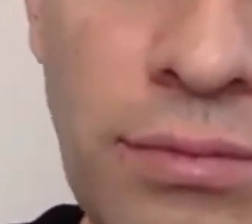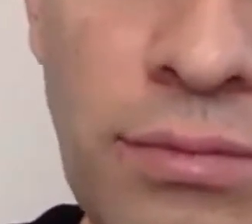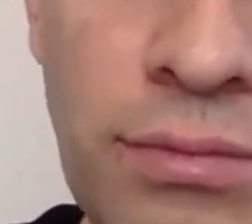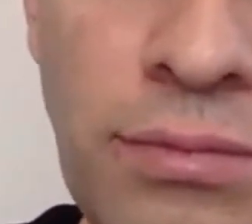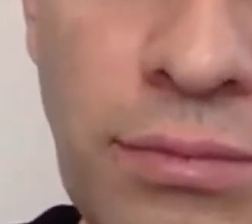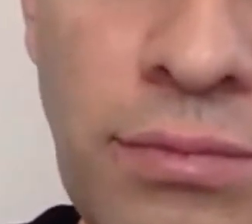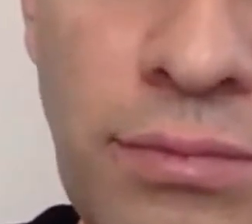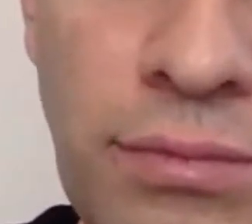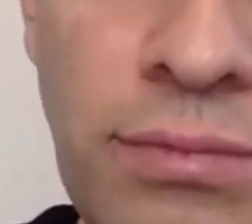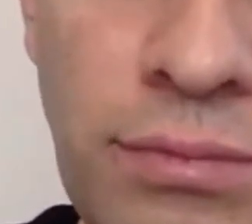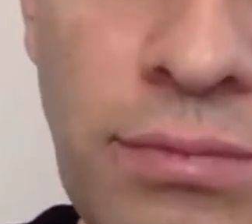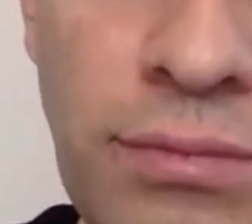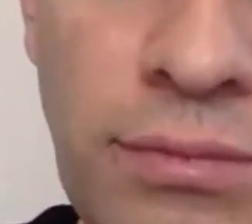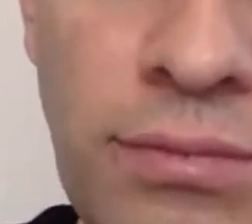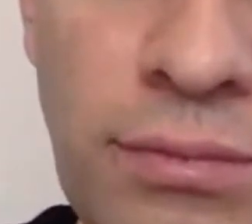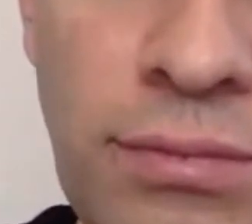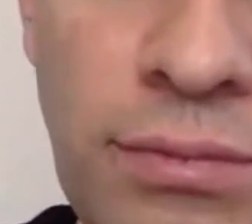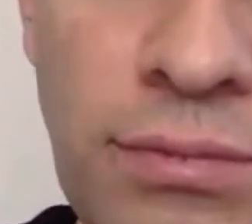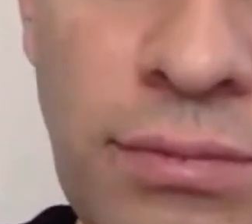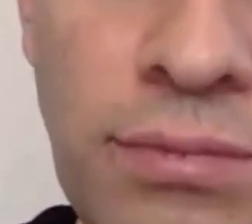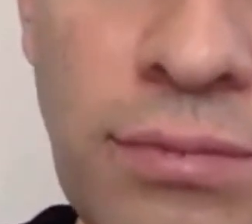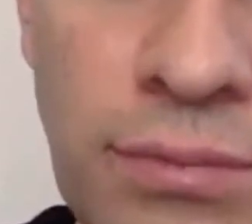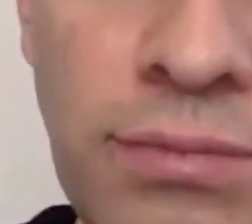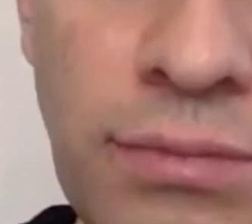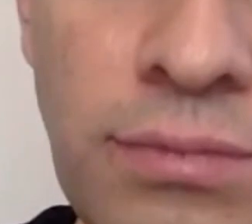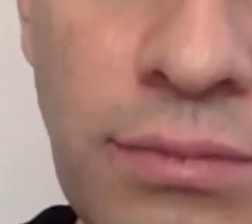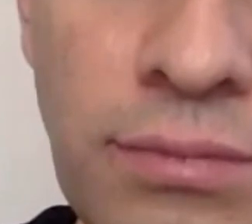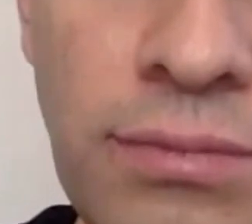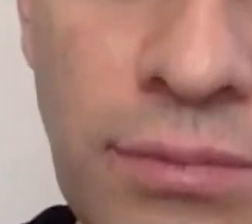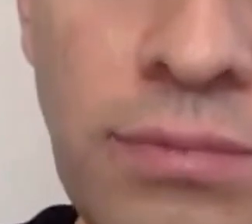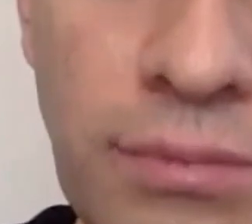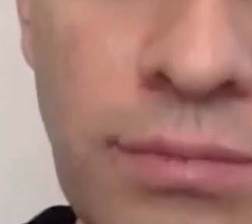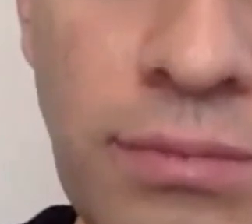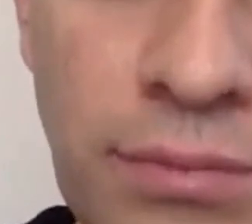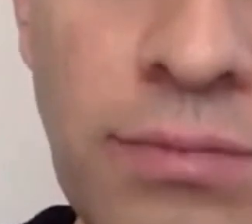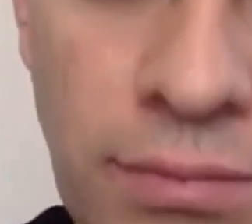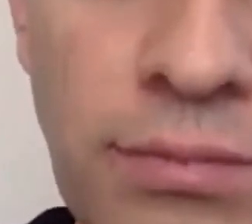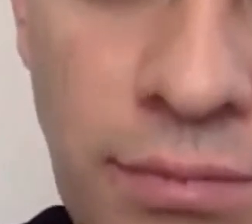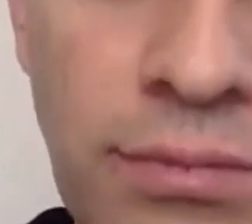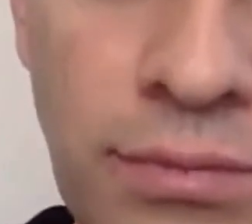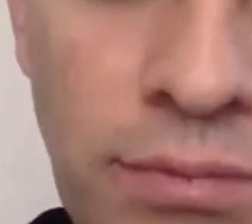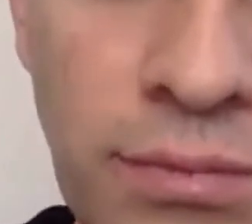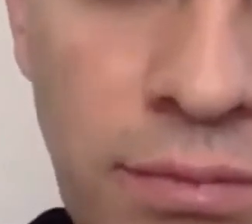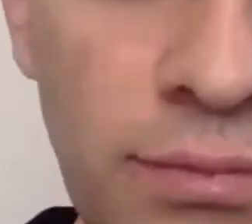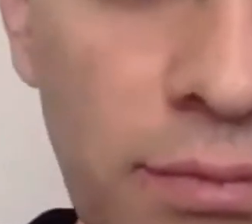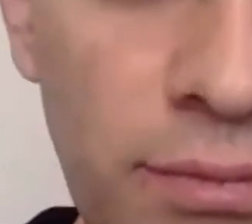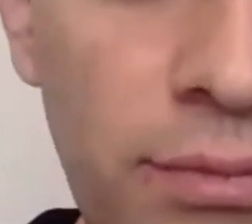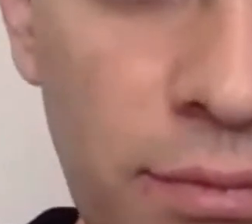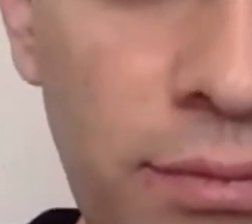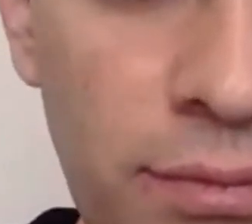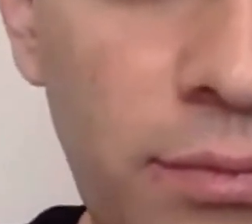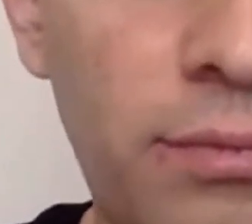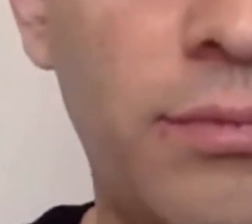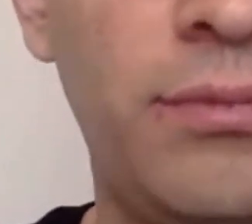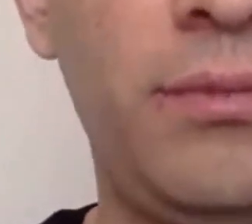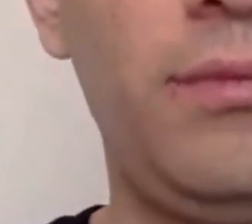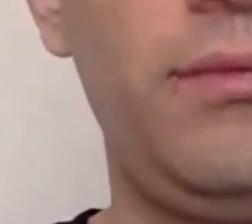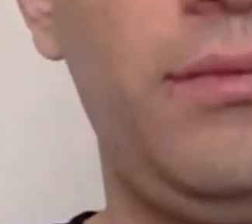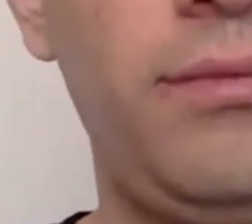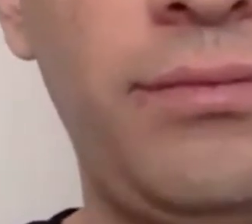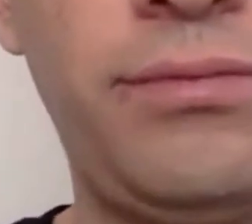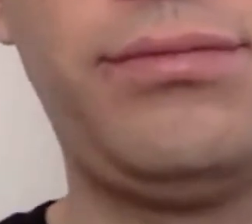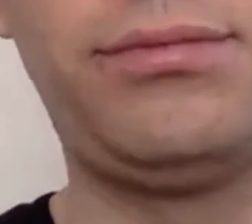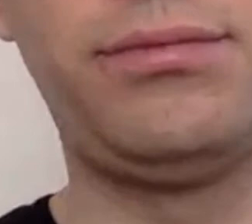elementos de la rúbrica, determinados aspectos correctos, pero les falló algo, entonces no lograron,